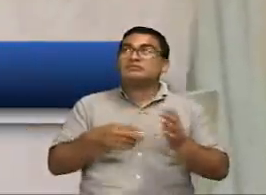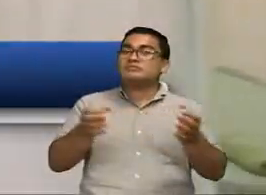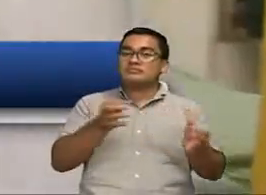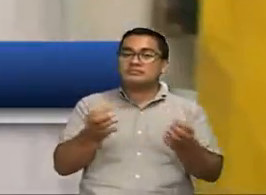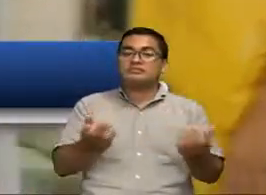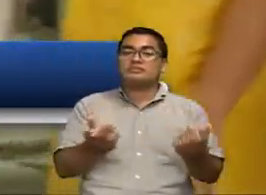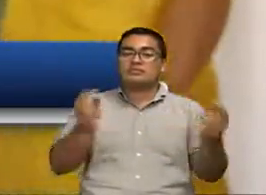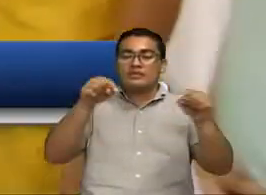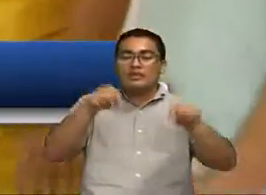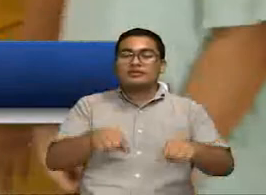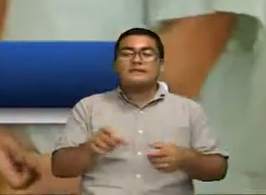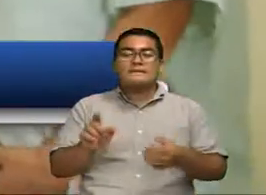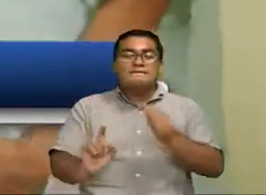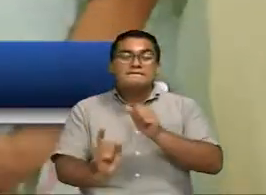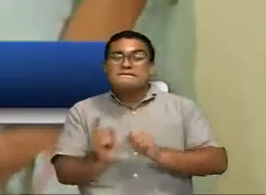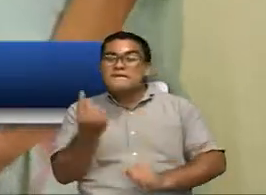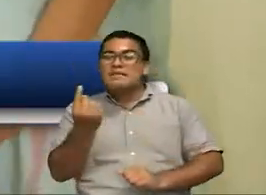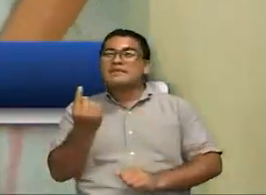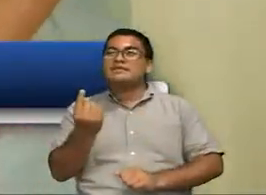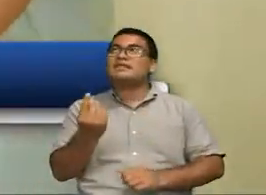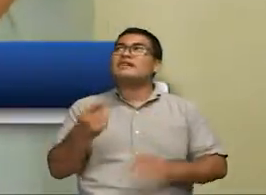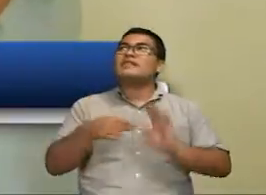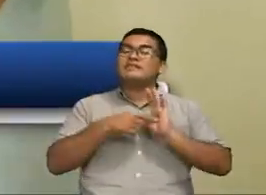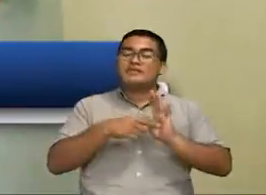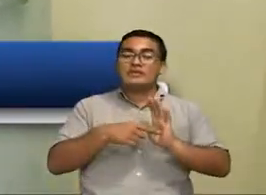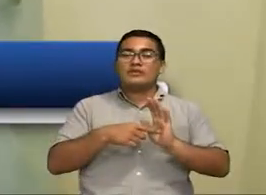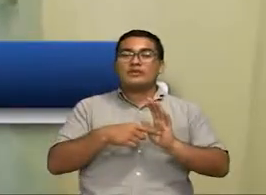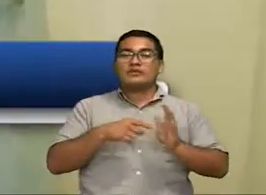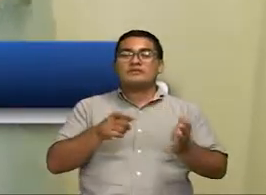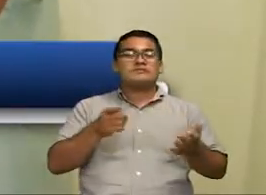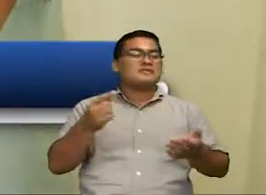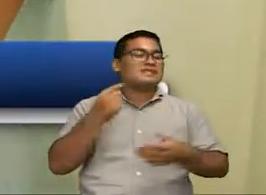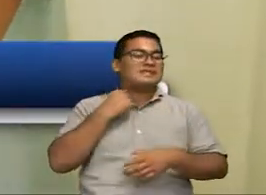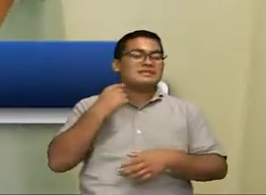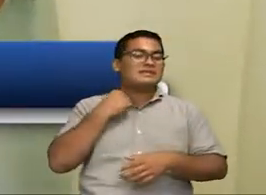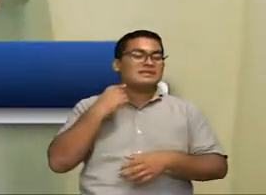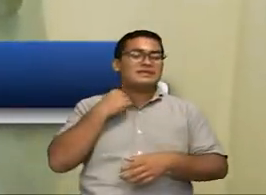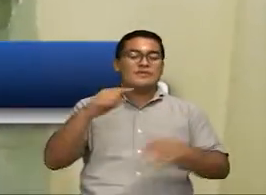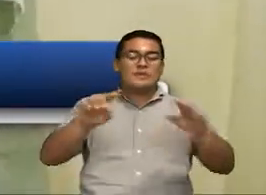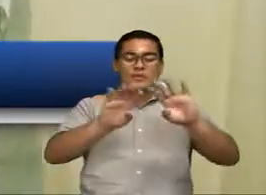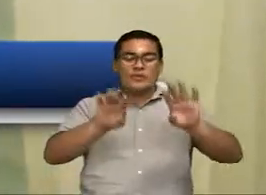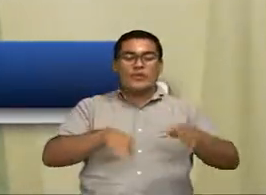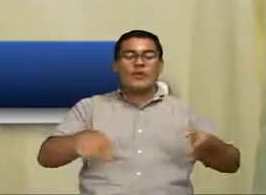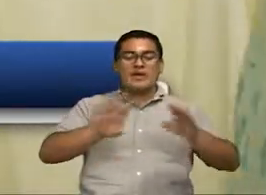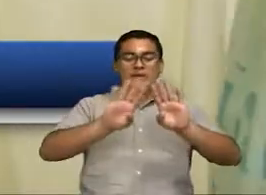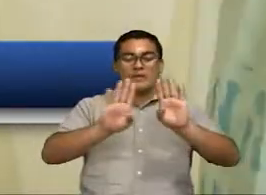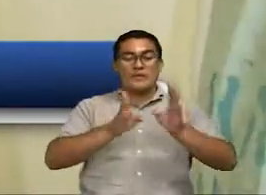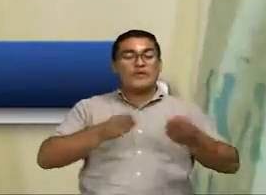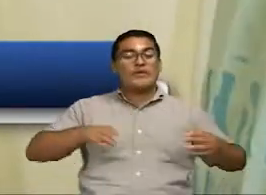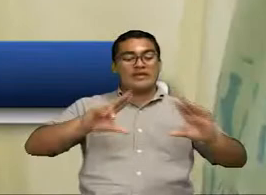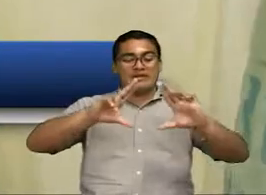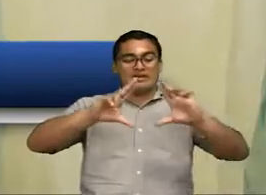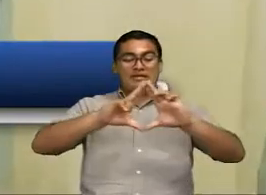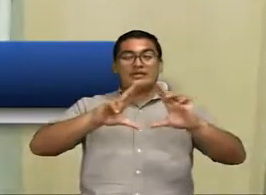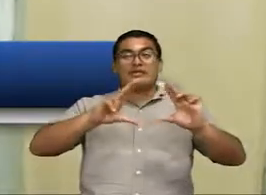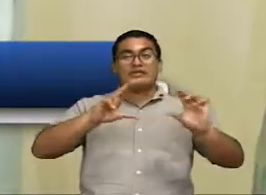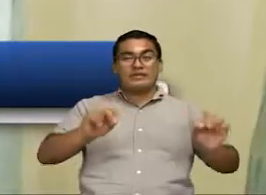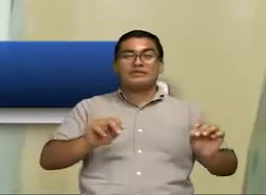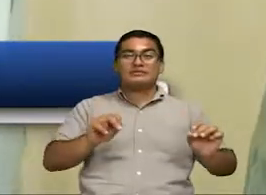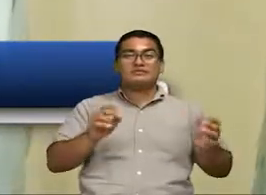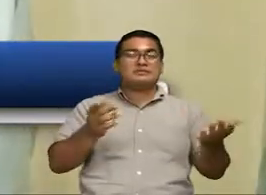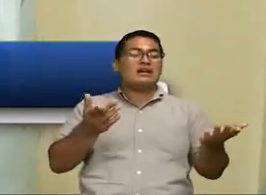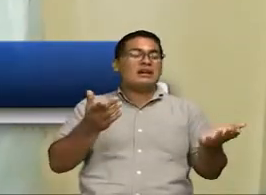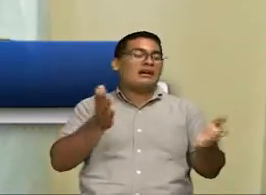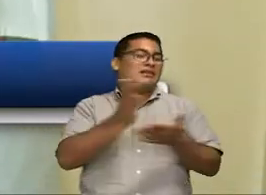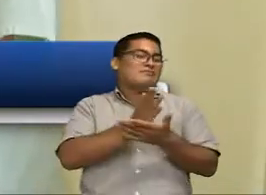ahorita, doctora? Entonces, las más frecuentes que nosotros, las mujeres aquí en Nicaragua, no todas conocen todas